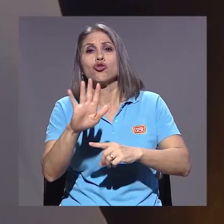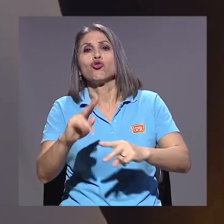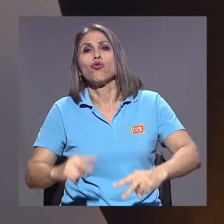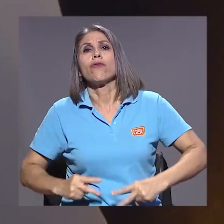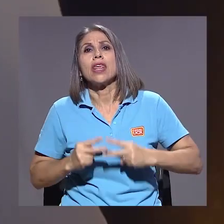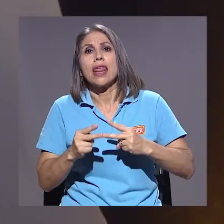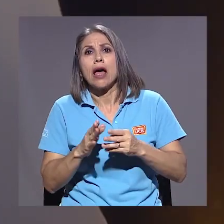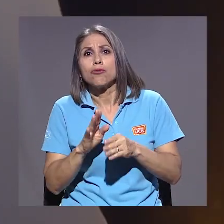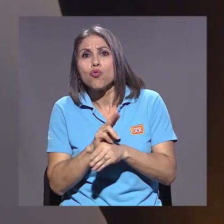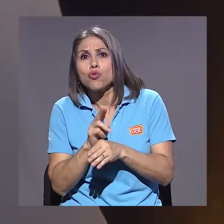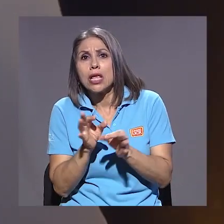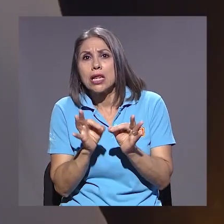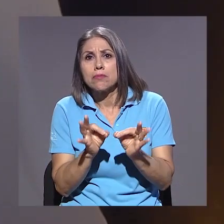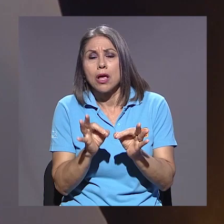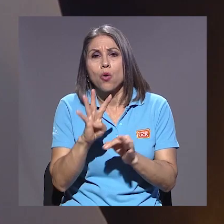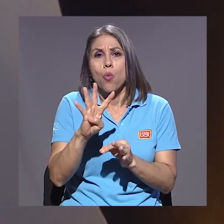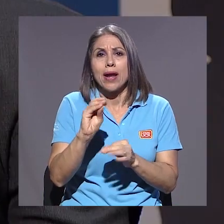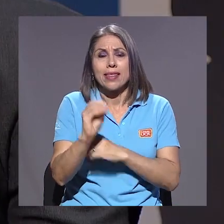nos planteaba